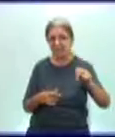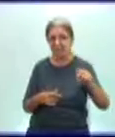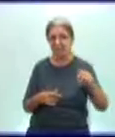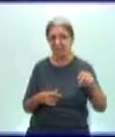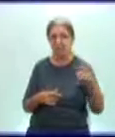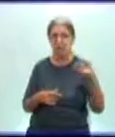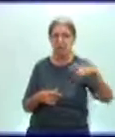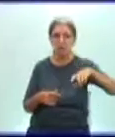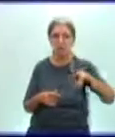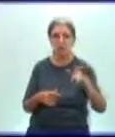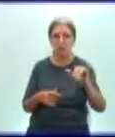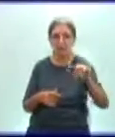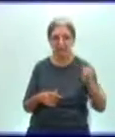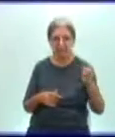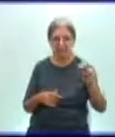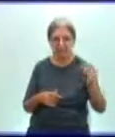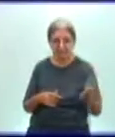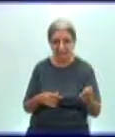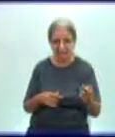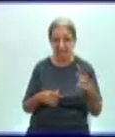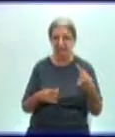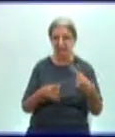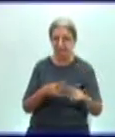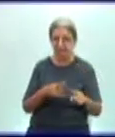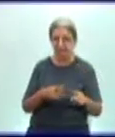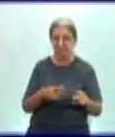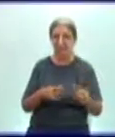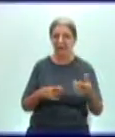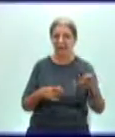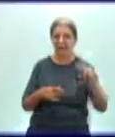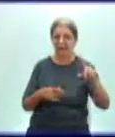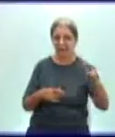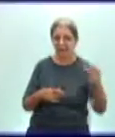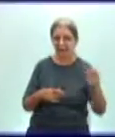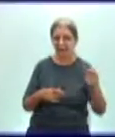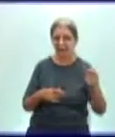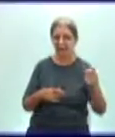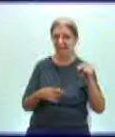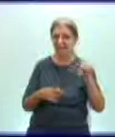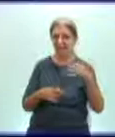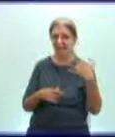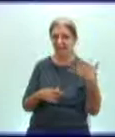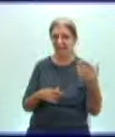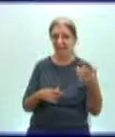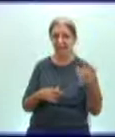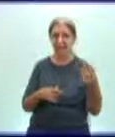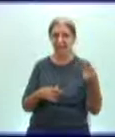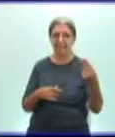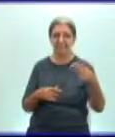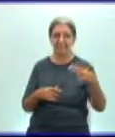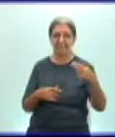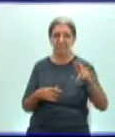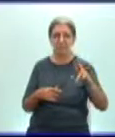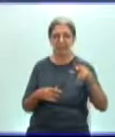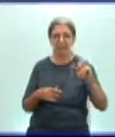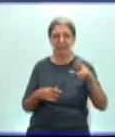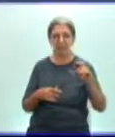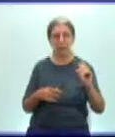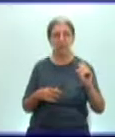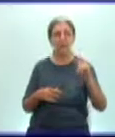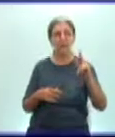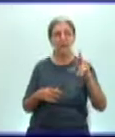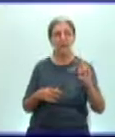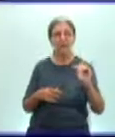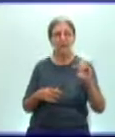de Puerto Rico, del área Caribe. ¿Qué va a encontrar usted en estos cuentos? Bueno, ¿cómo usted va a proceder?